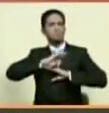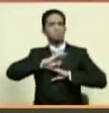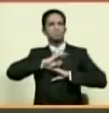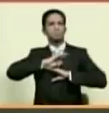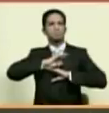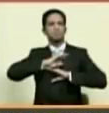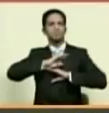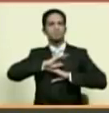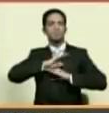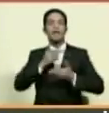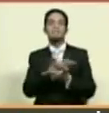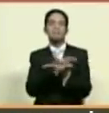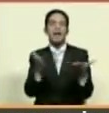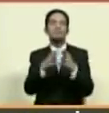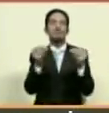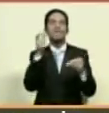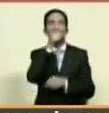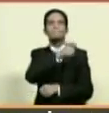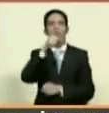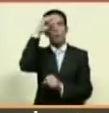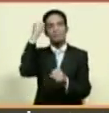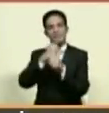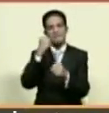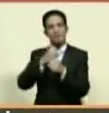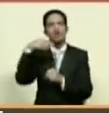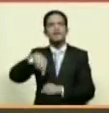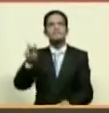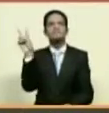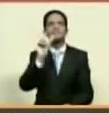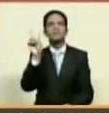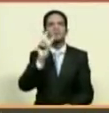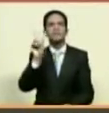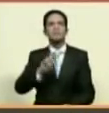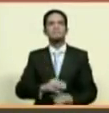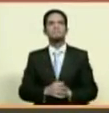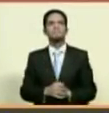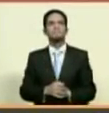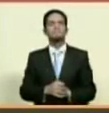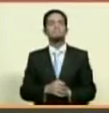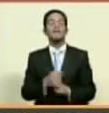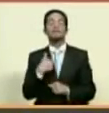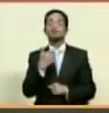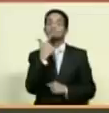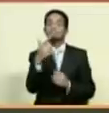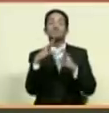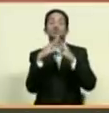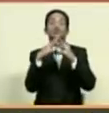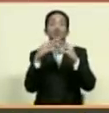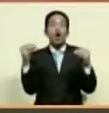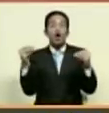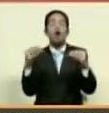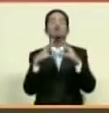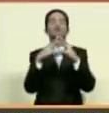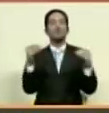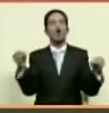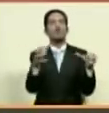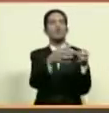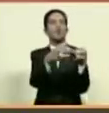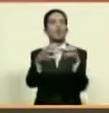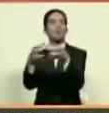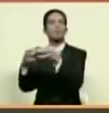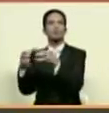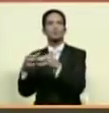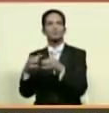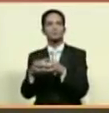para toda la clase trabajadora venezolana. Cuando digo toda, incluye a todos los sectores. Hemos